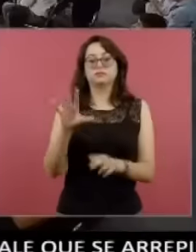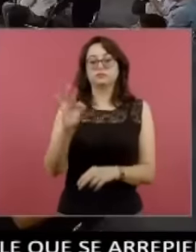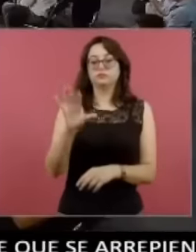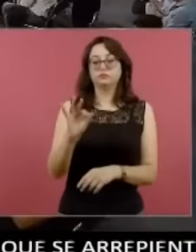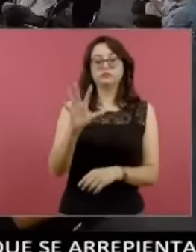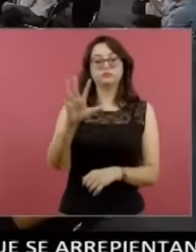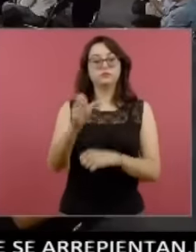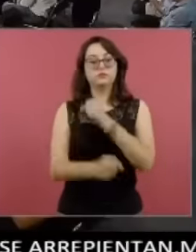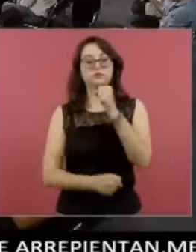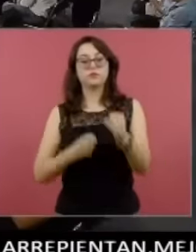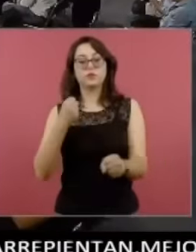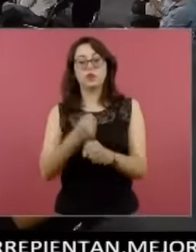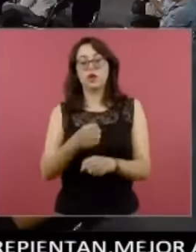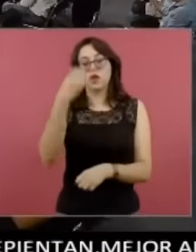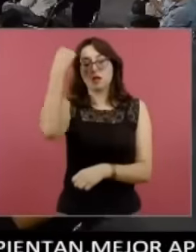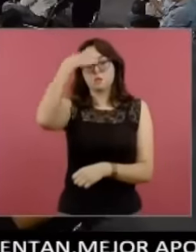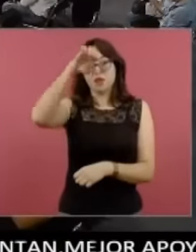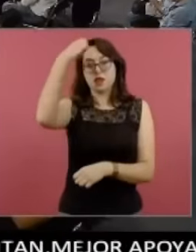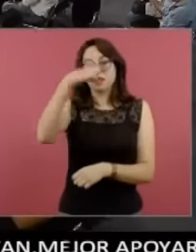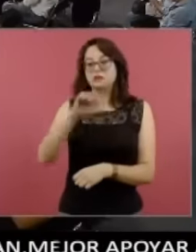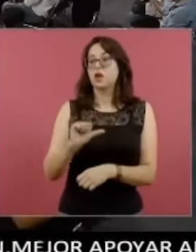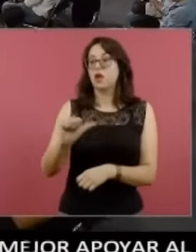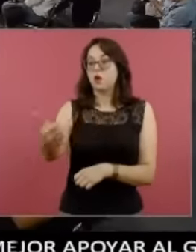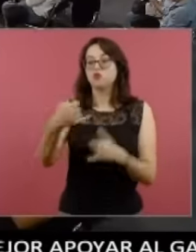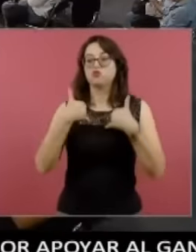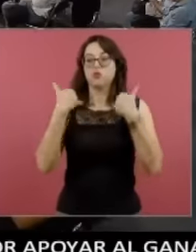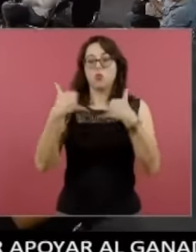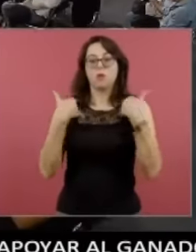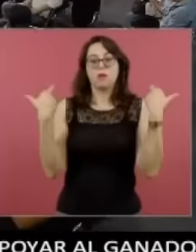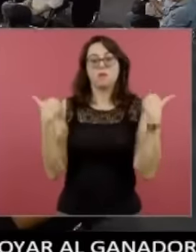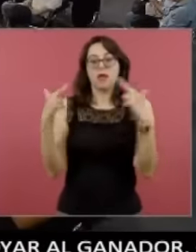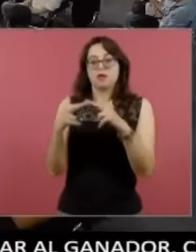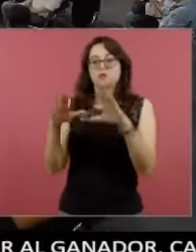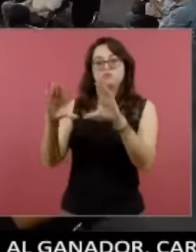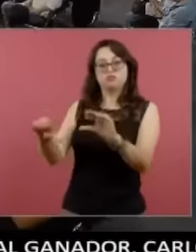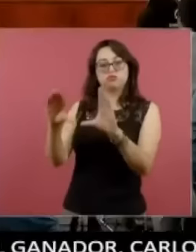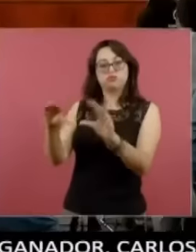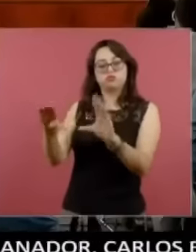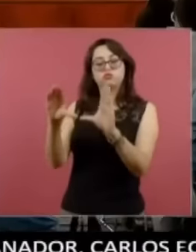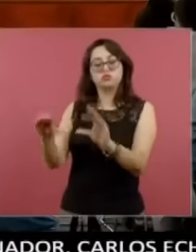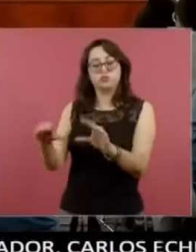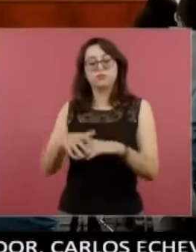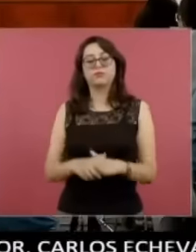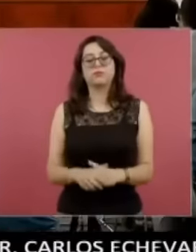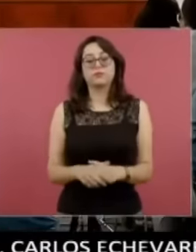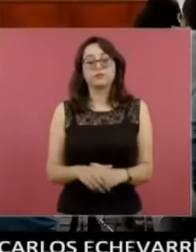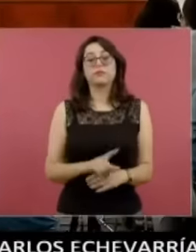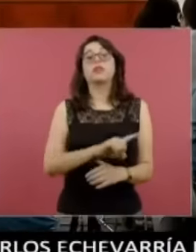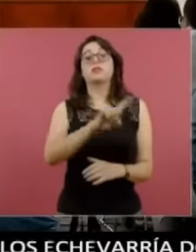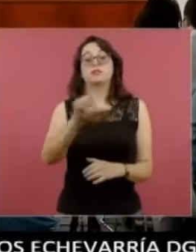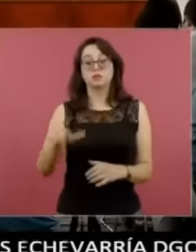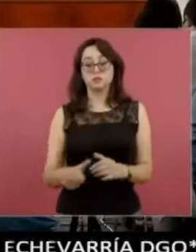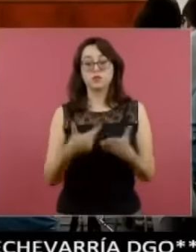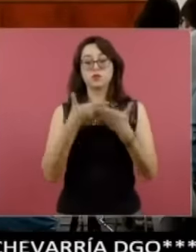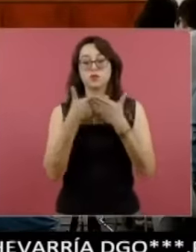tampoco que hubo un manejo popular del sindicato magisterial dice que el proceso ha sido y es transparente y